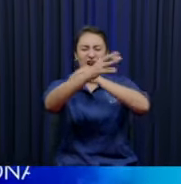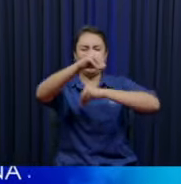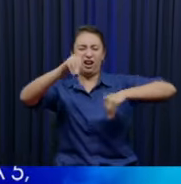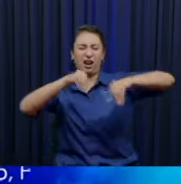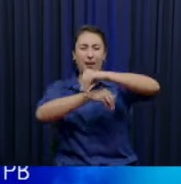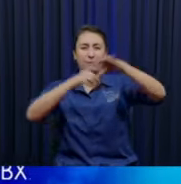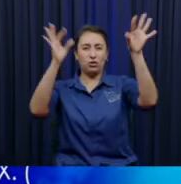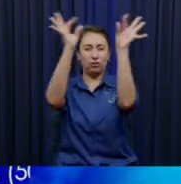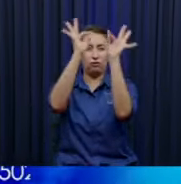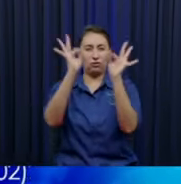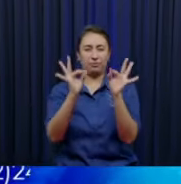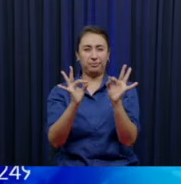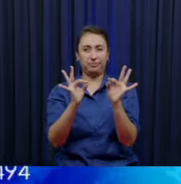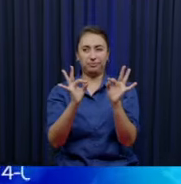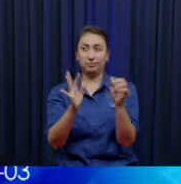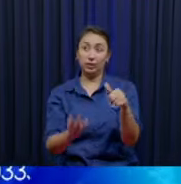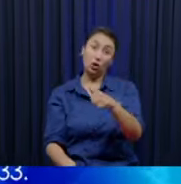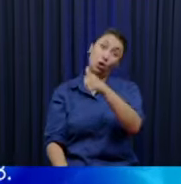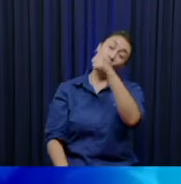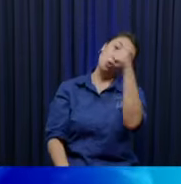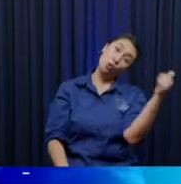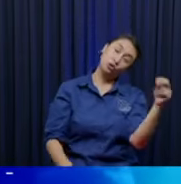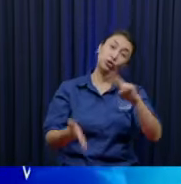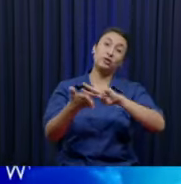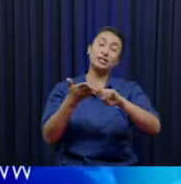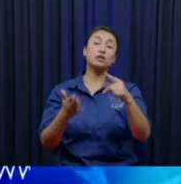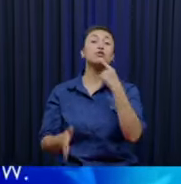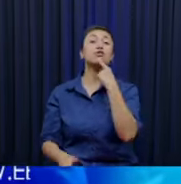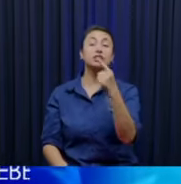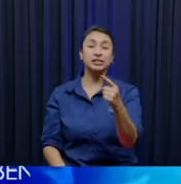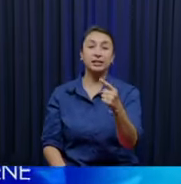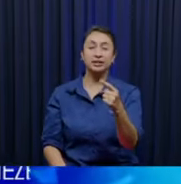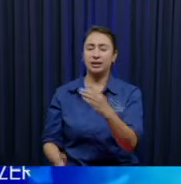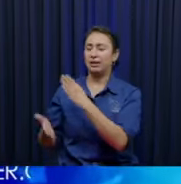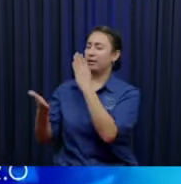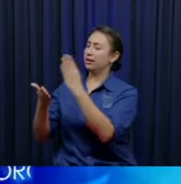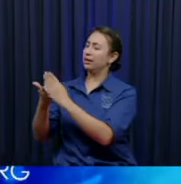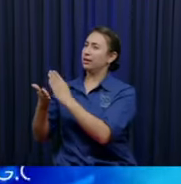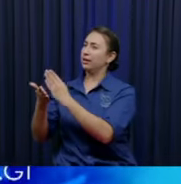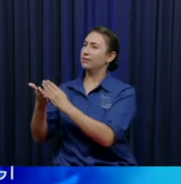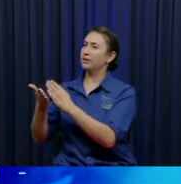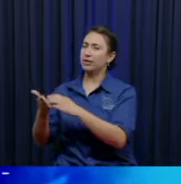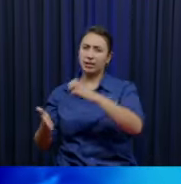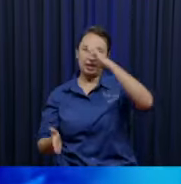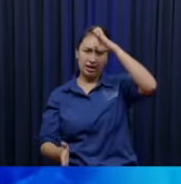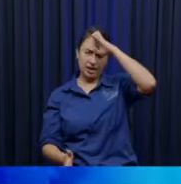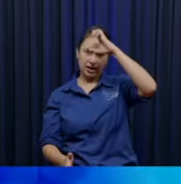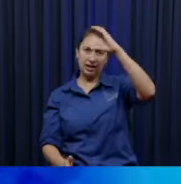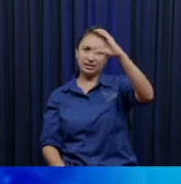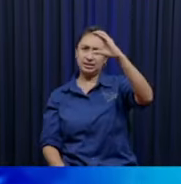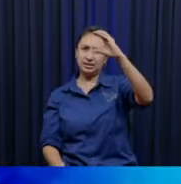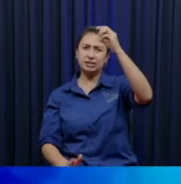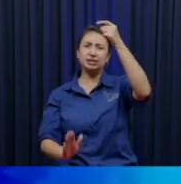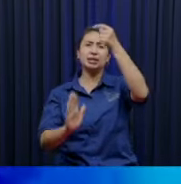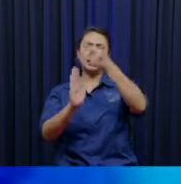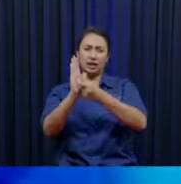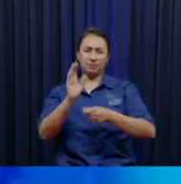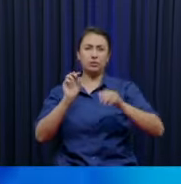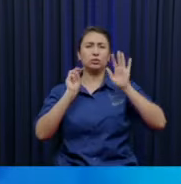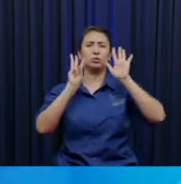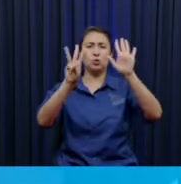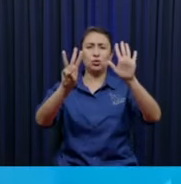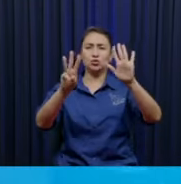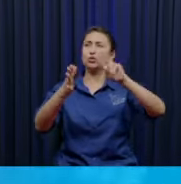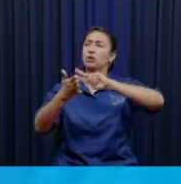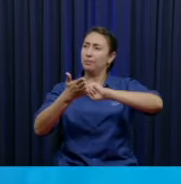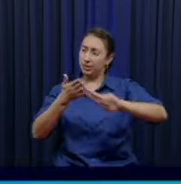¿Quién como el sabio? ¿Quién otro sabe explicar una cosa? Pues solo el sabio. Esa es la respuesta. Y entonces